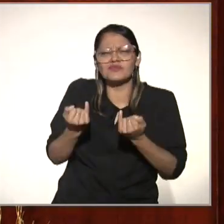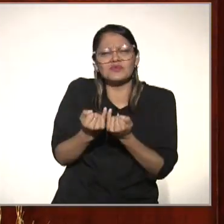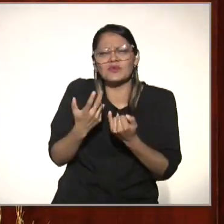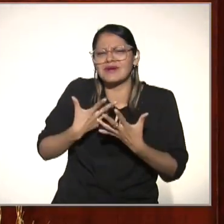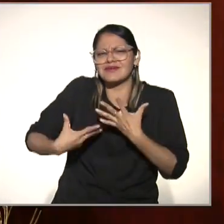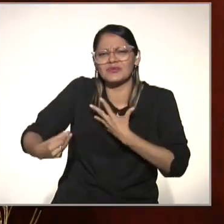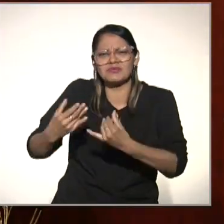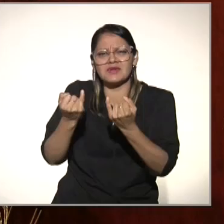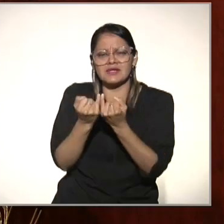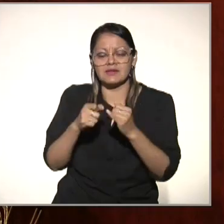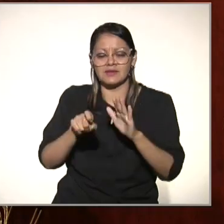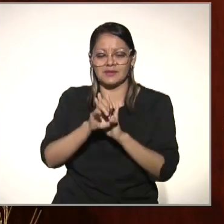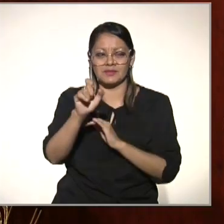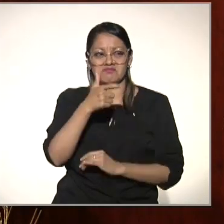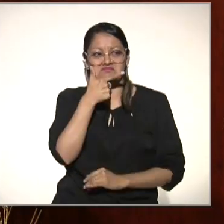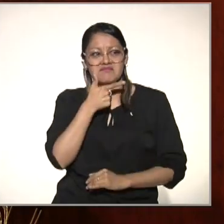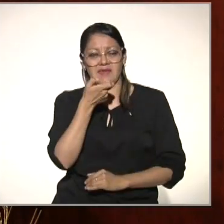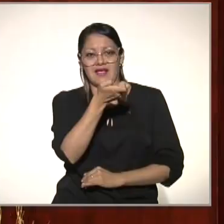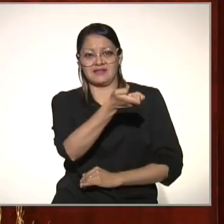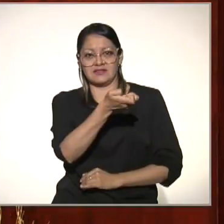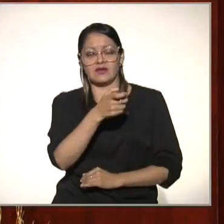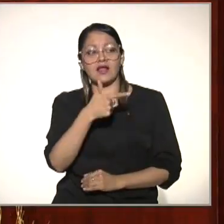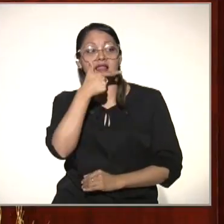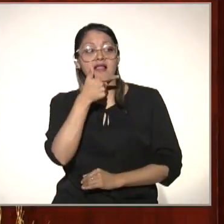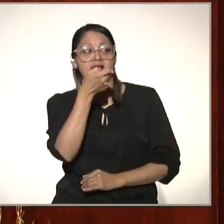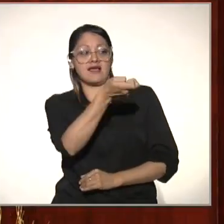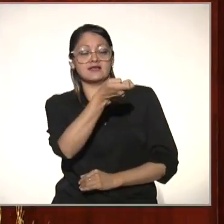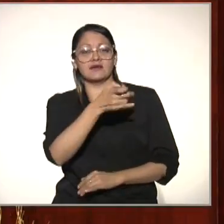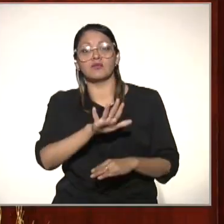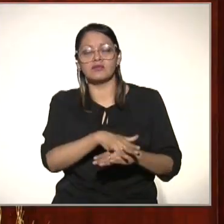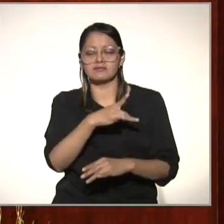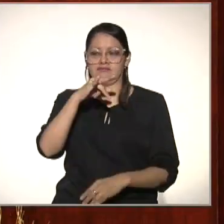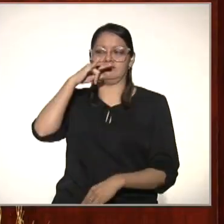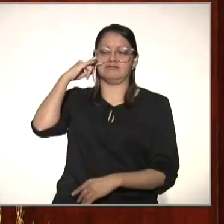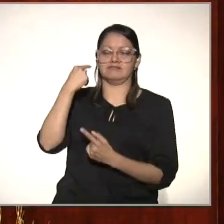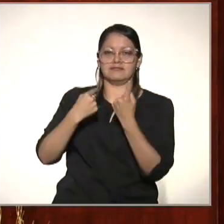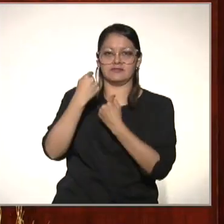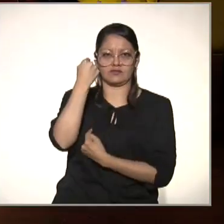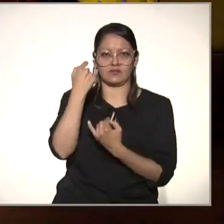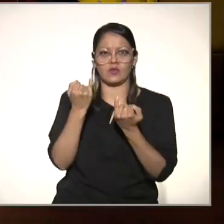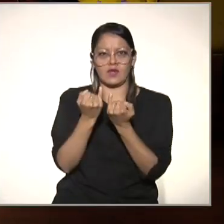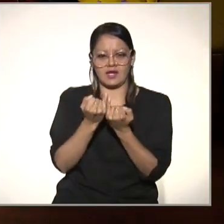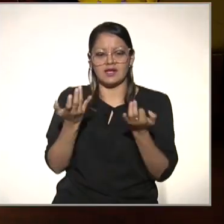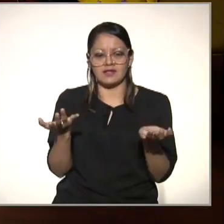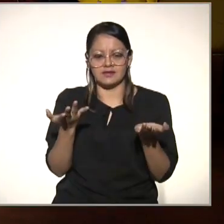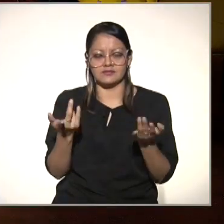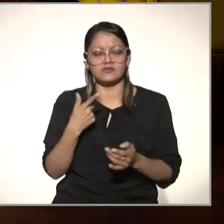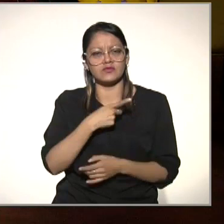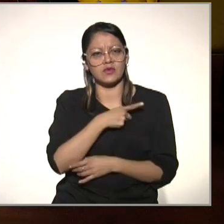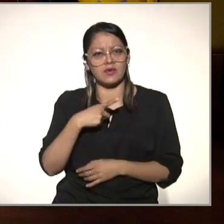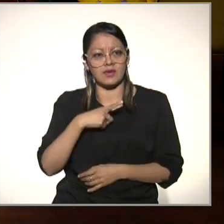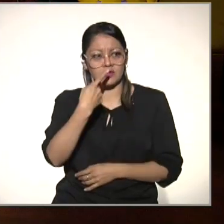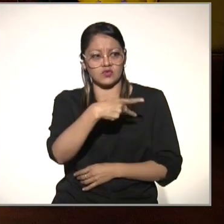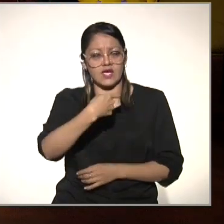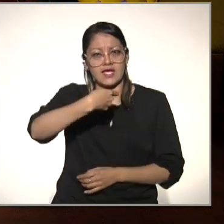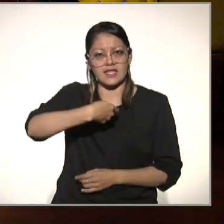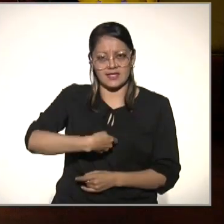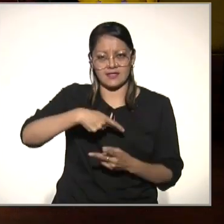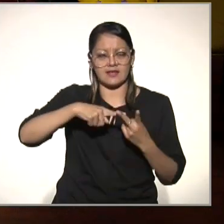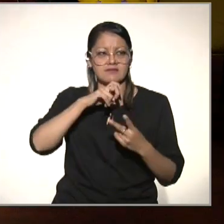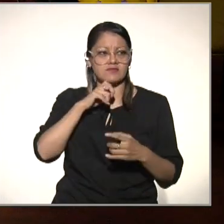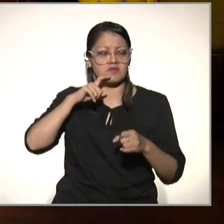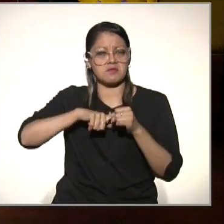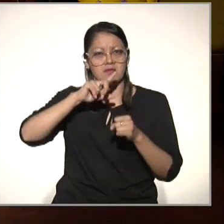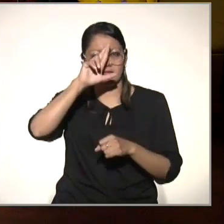incluso cuando señalamos a la lesbiana como lesbiana, porque es violento. Muchas veces es violento la manera en la que lo hacemos. No respetar la identidad y la sexualidad